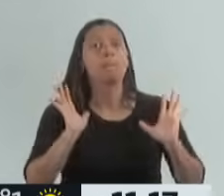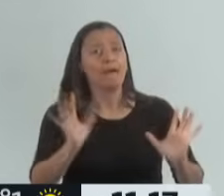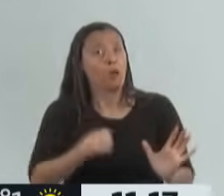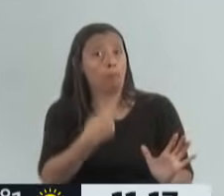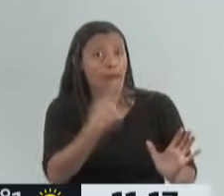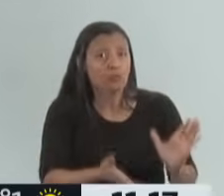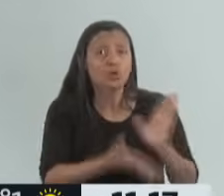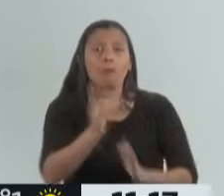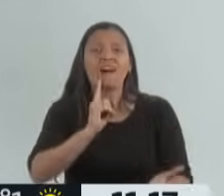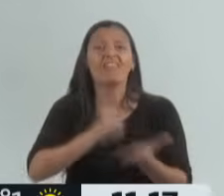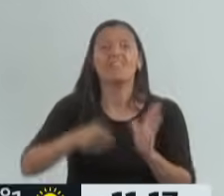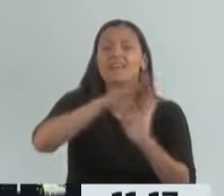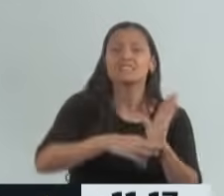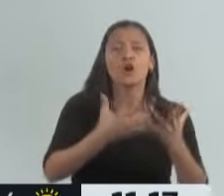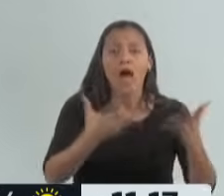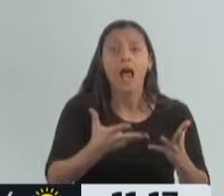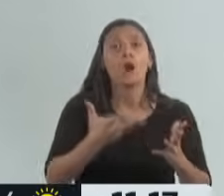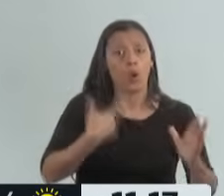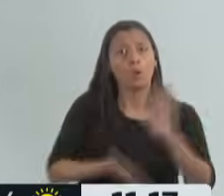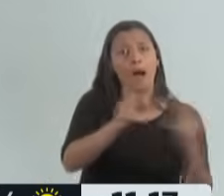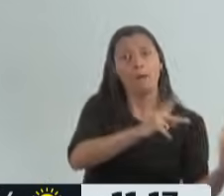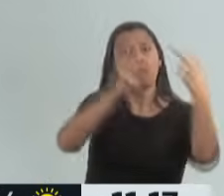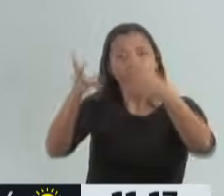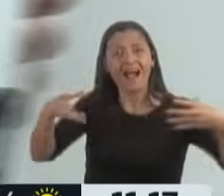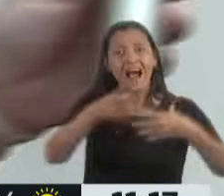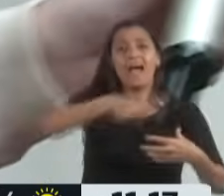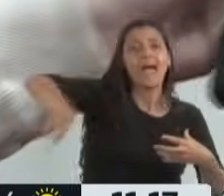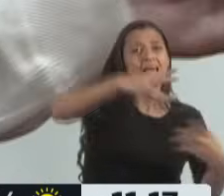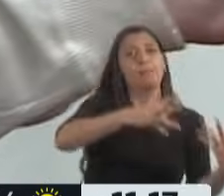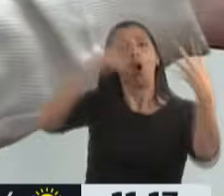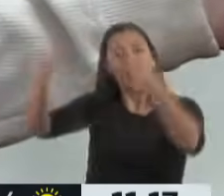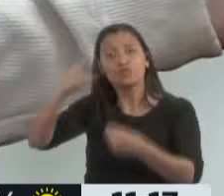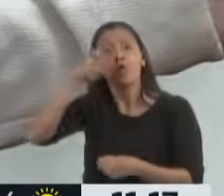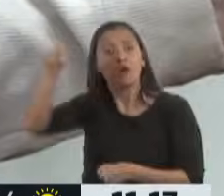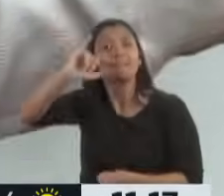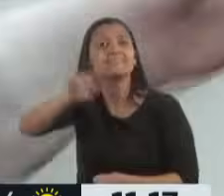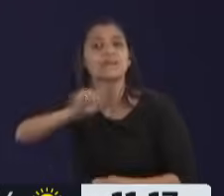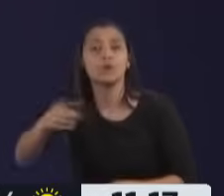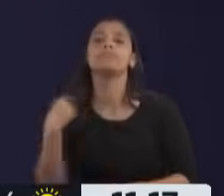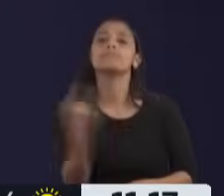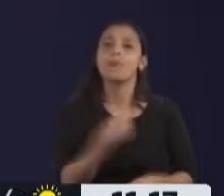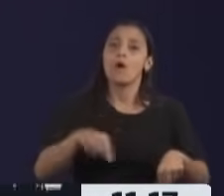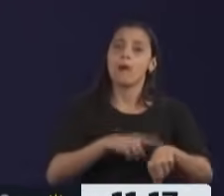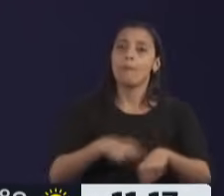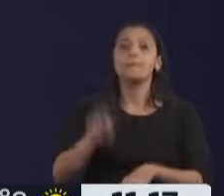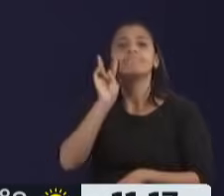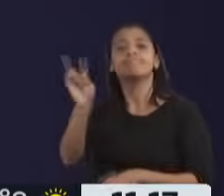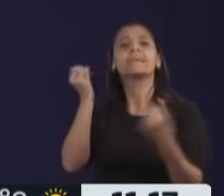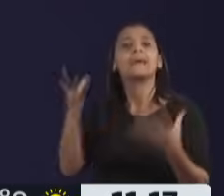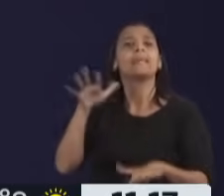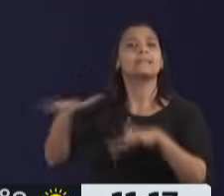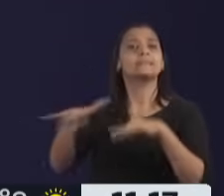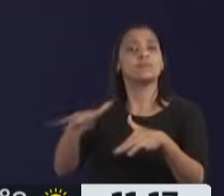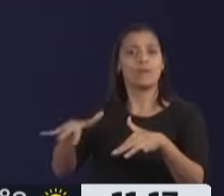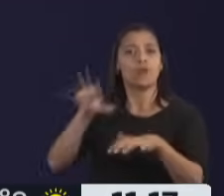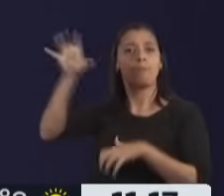medida adicional? ¿Va a viajar gente de capital humano a esa zona? Gracias. Bueno, en principio estamos evaluando la situación y viendo efectivamente cómo se